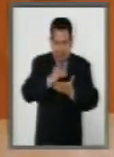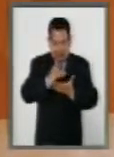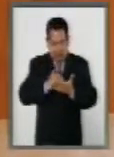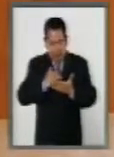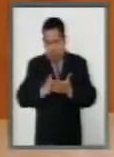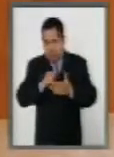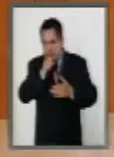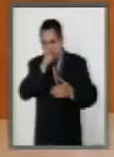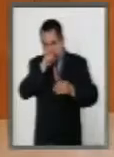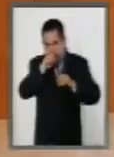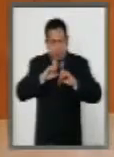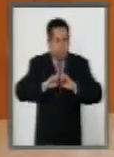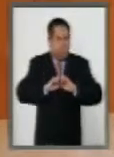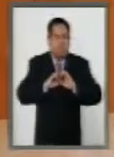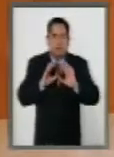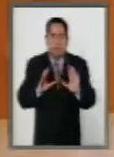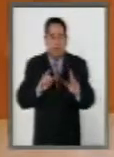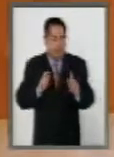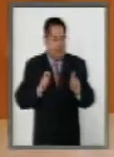perfectamente